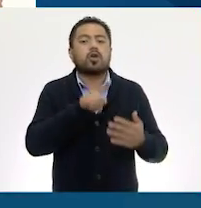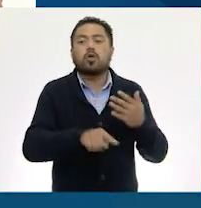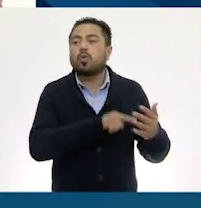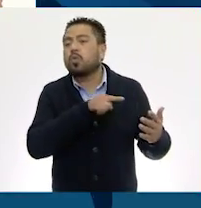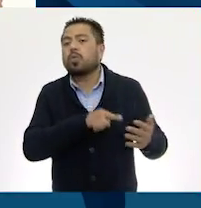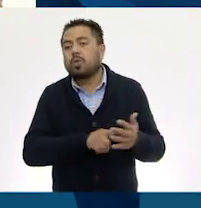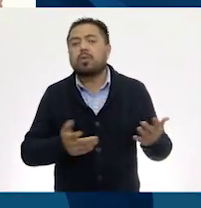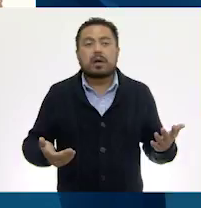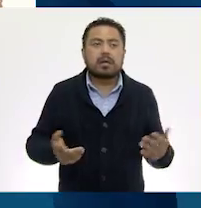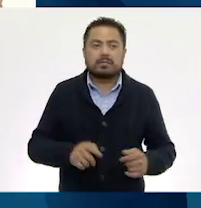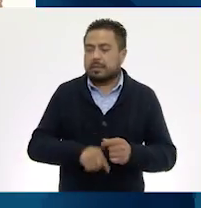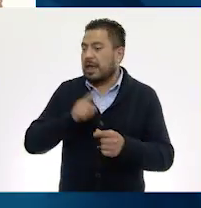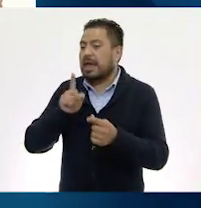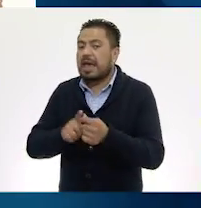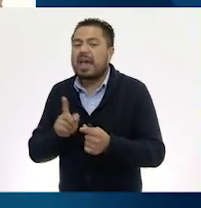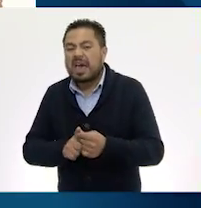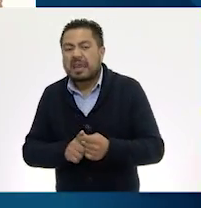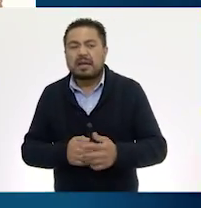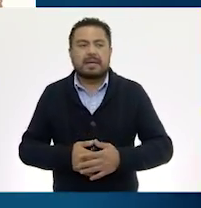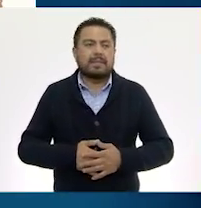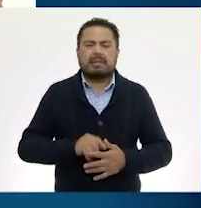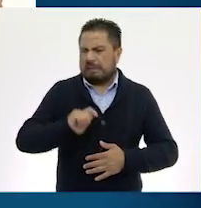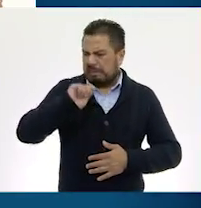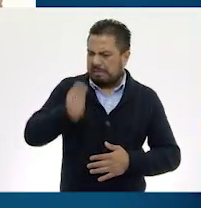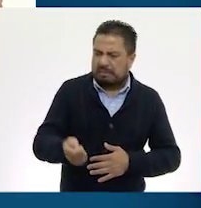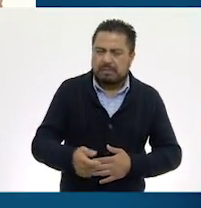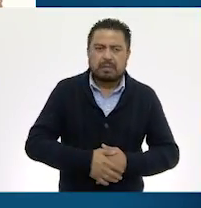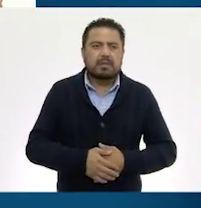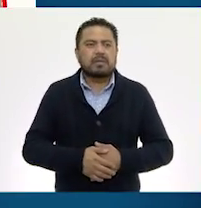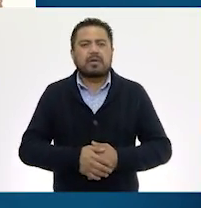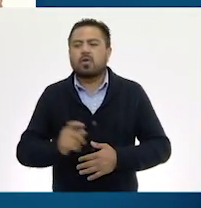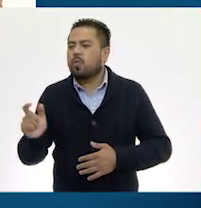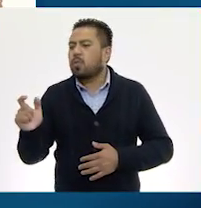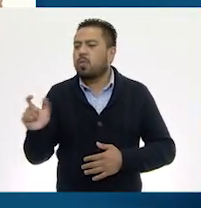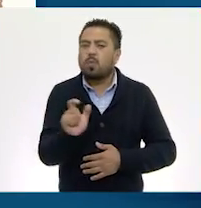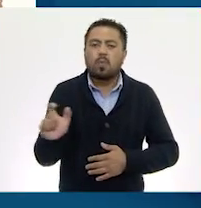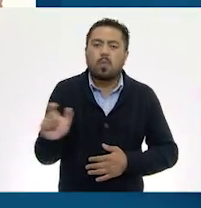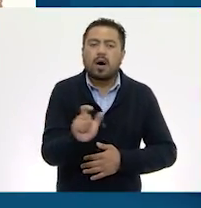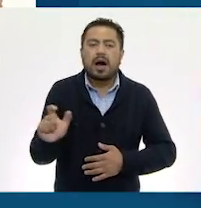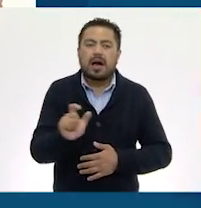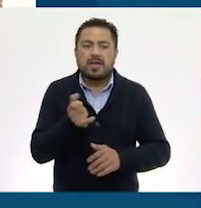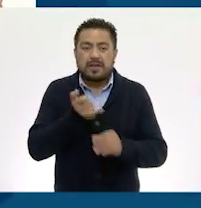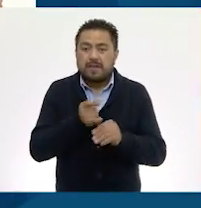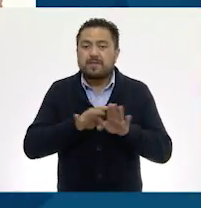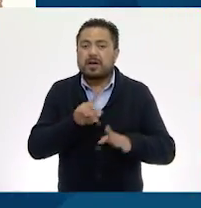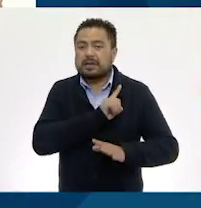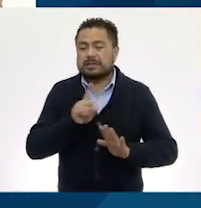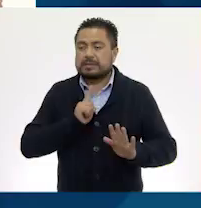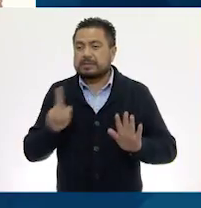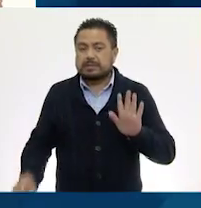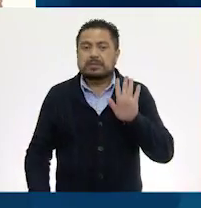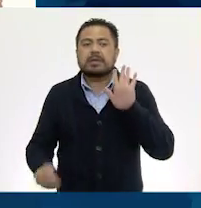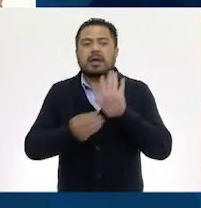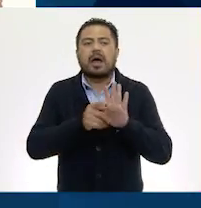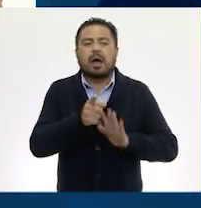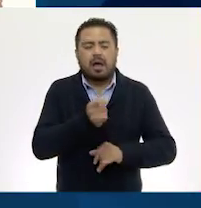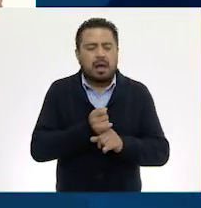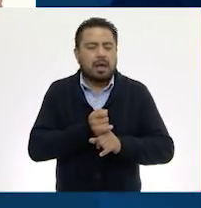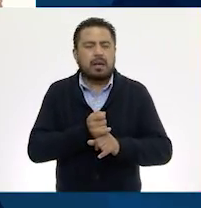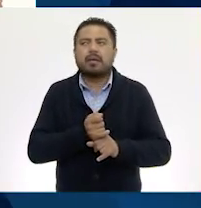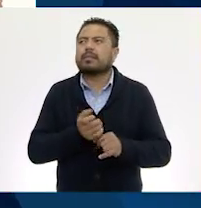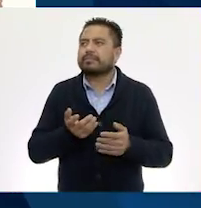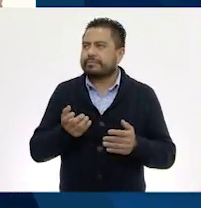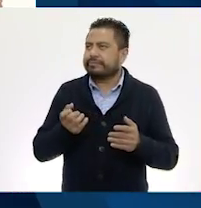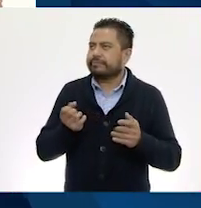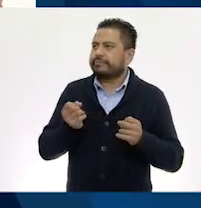¿Dónde? ¿Quién? ¿Qué? ¿Y cuándo? Ah, ahora ya las